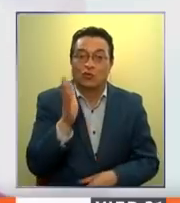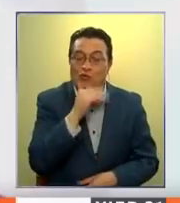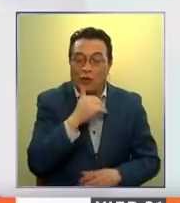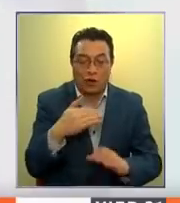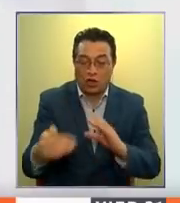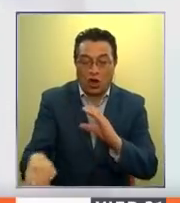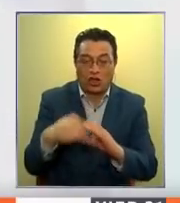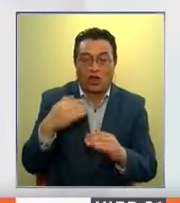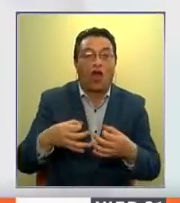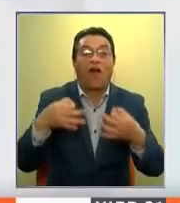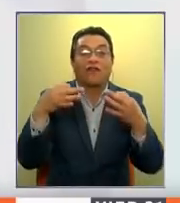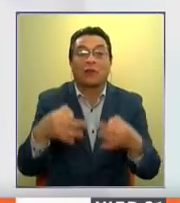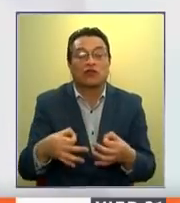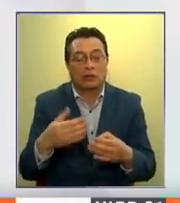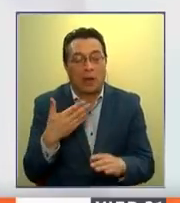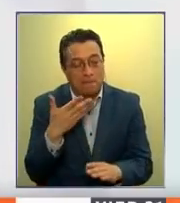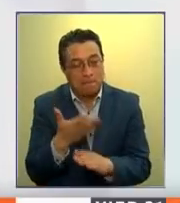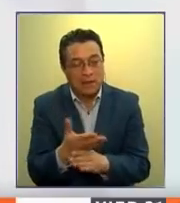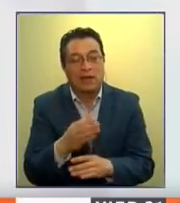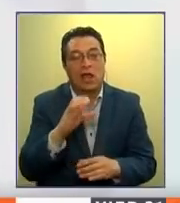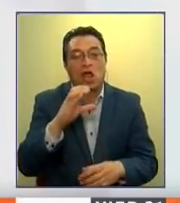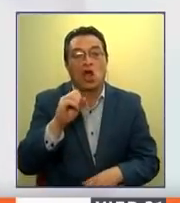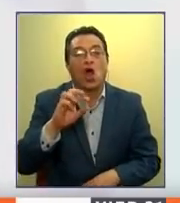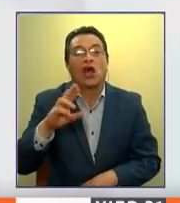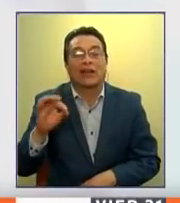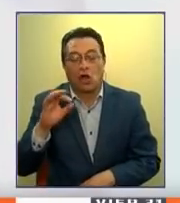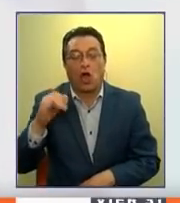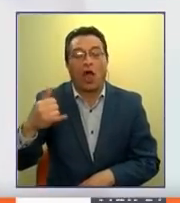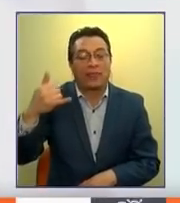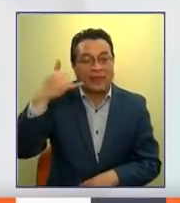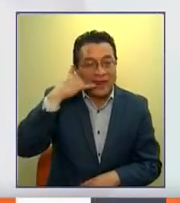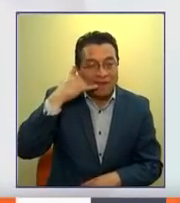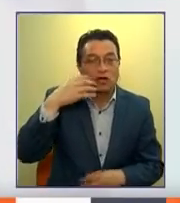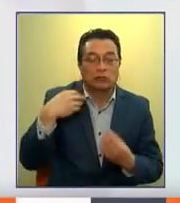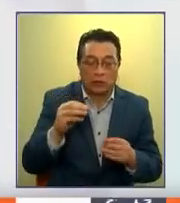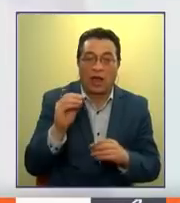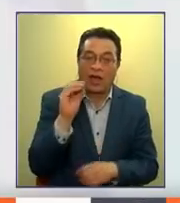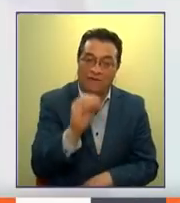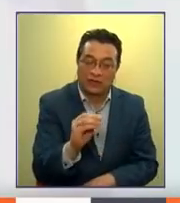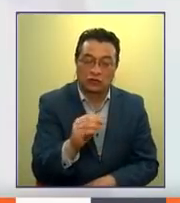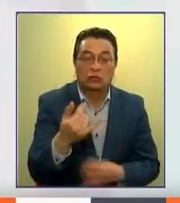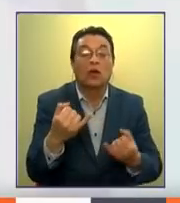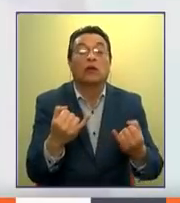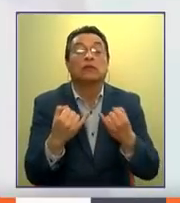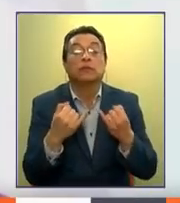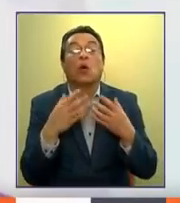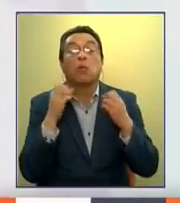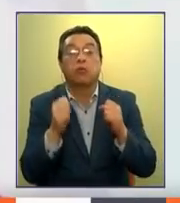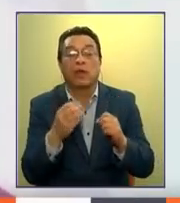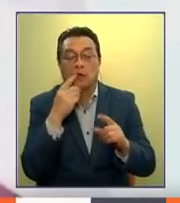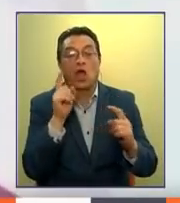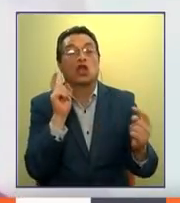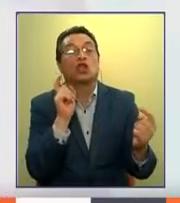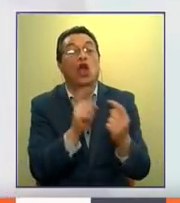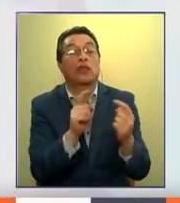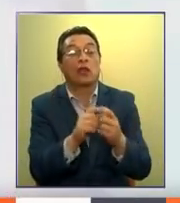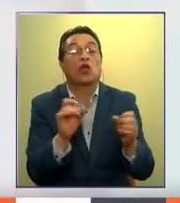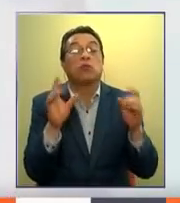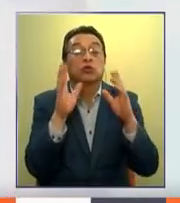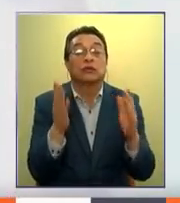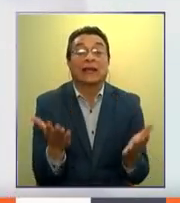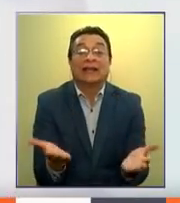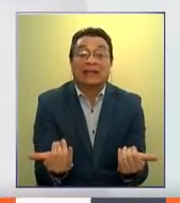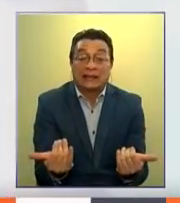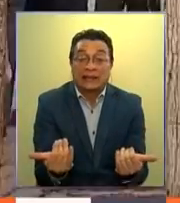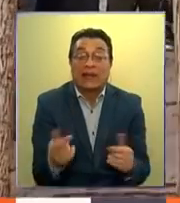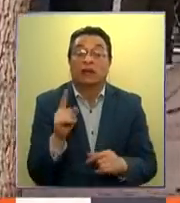confirmación y por eso es que se pide tanto un correo como un teléfono porque para tener datos, para poderlo contactar si usted sea necesario